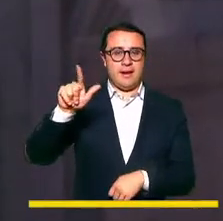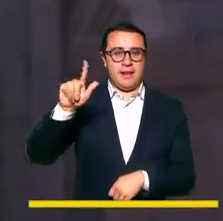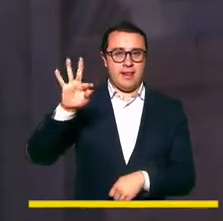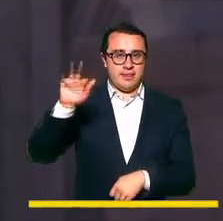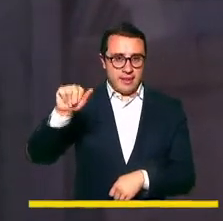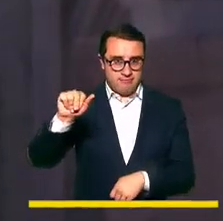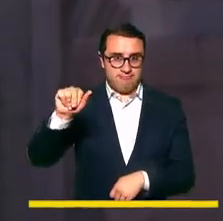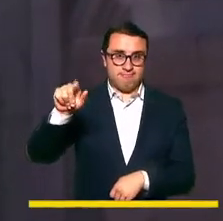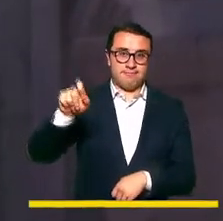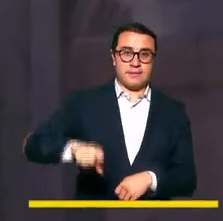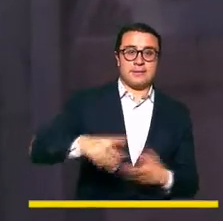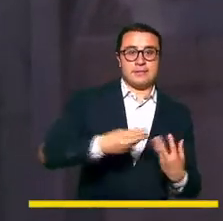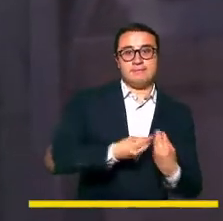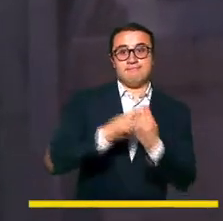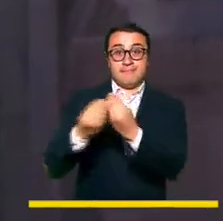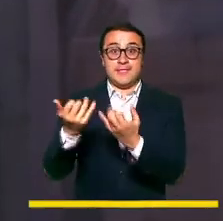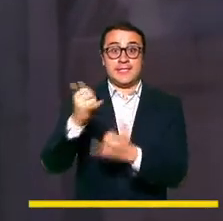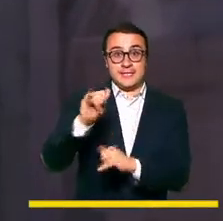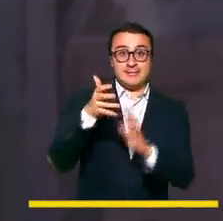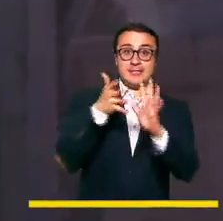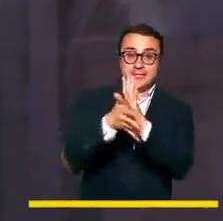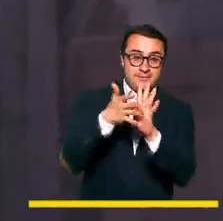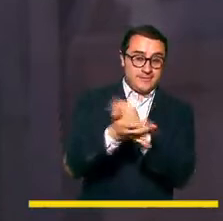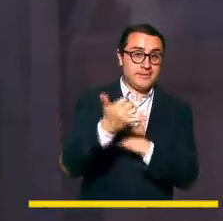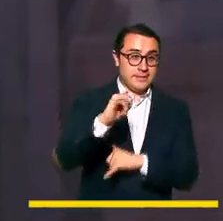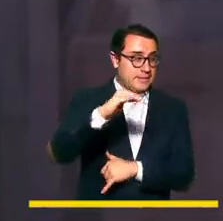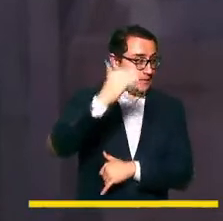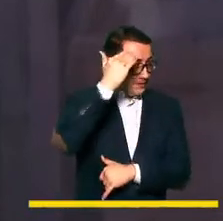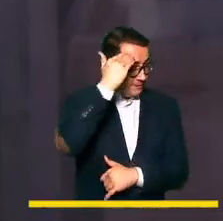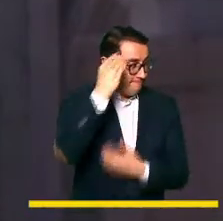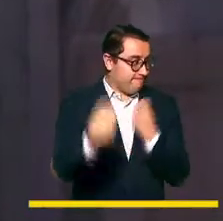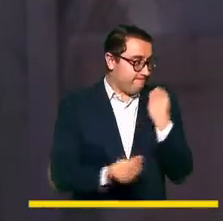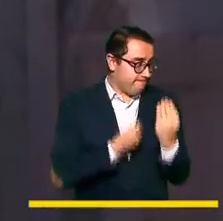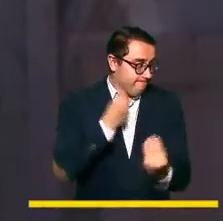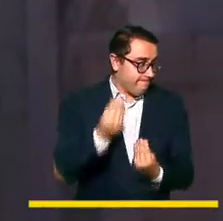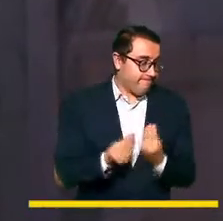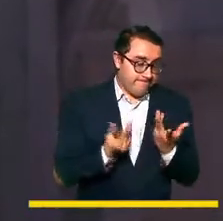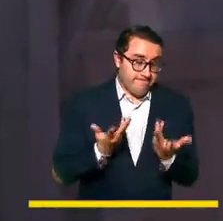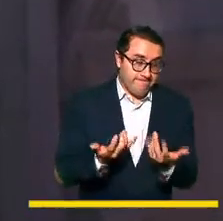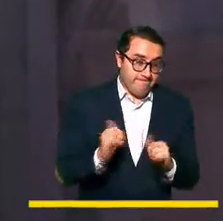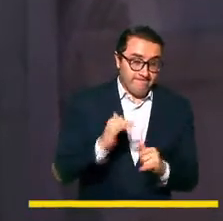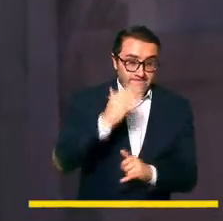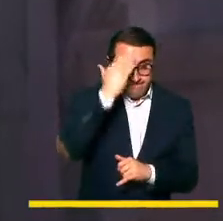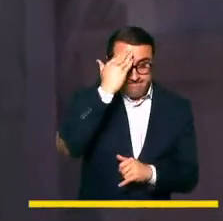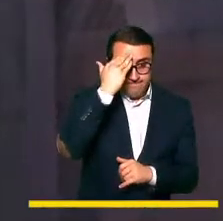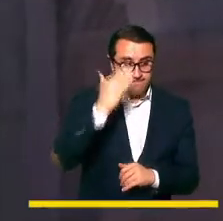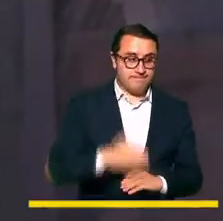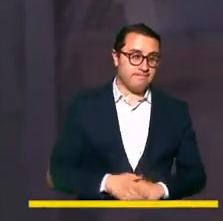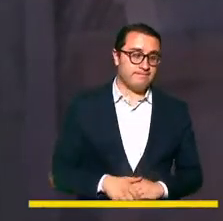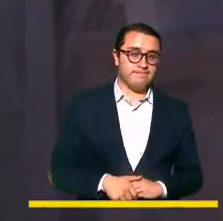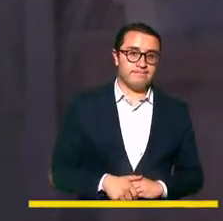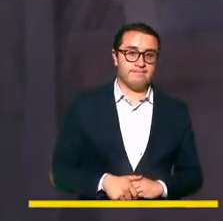y ya sabemos en qué estamos. ¿En qué estamos?